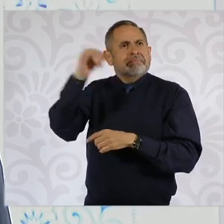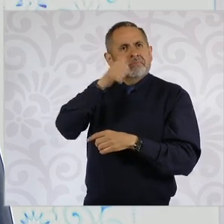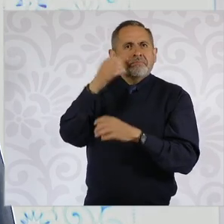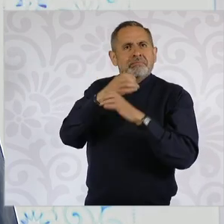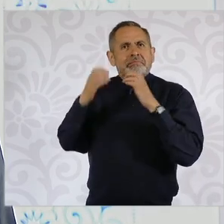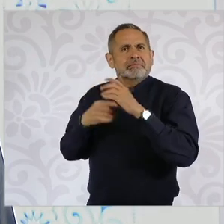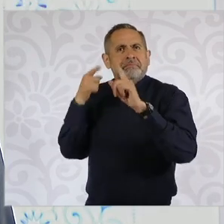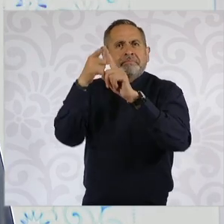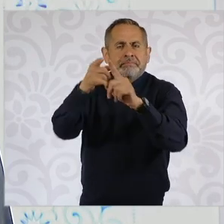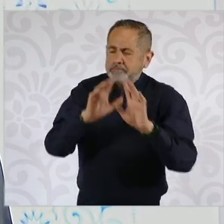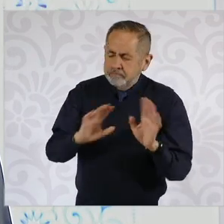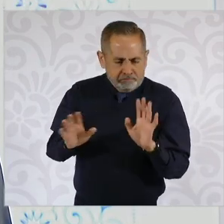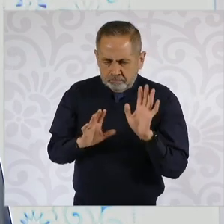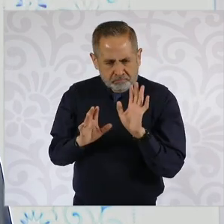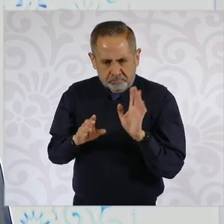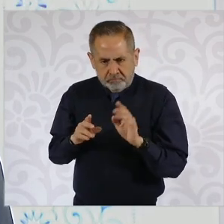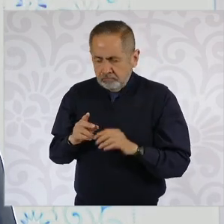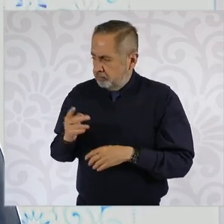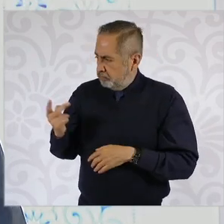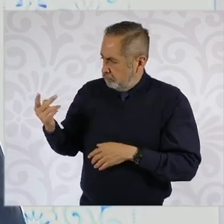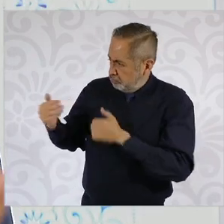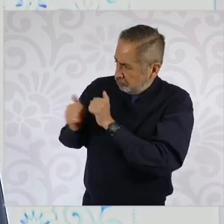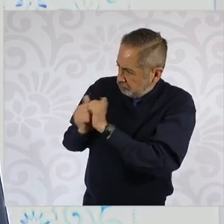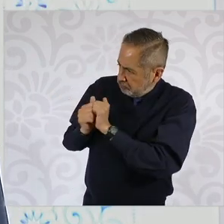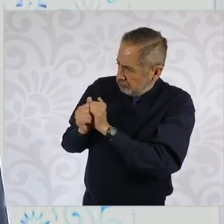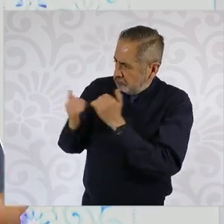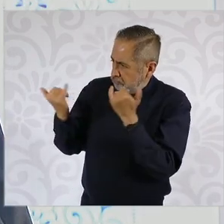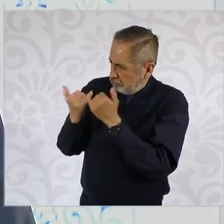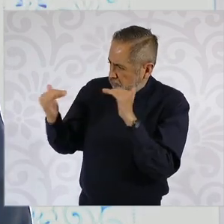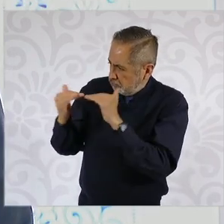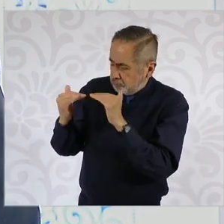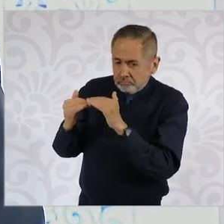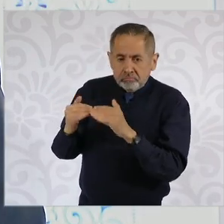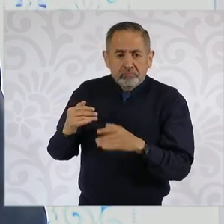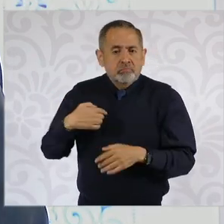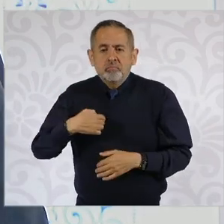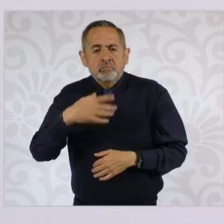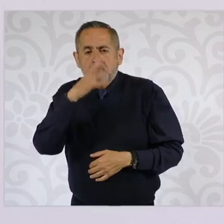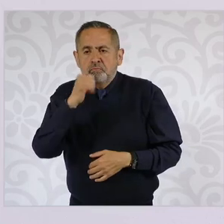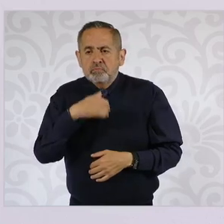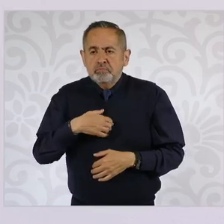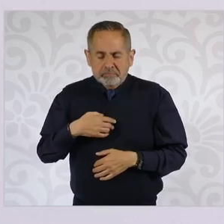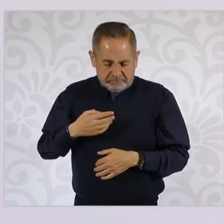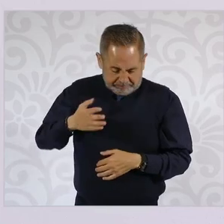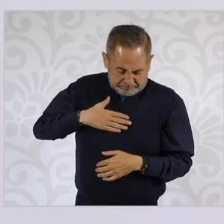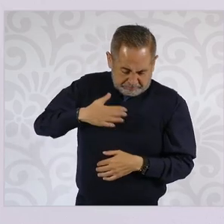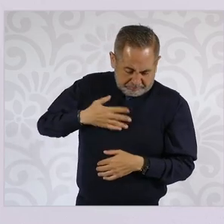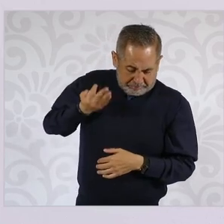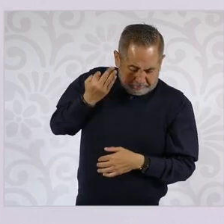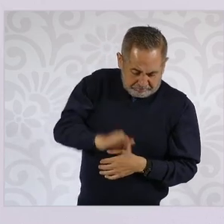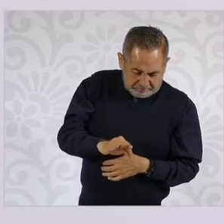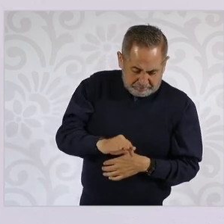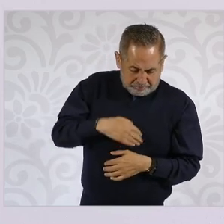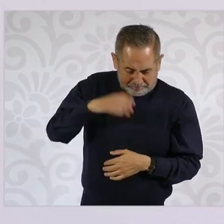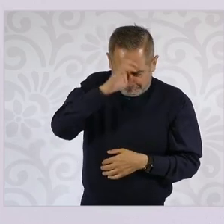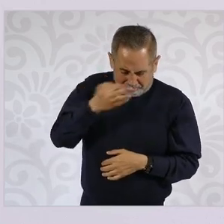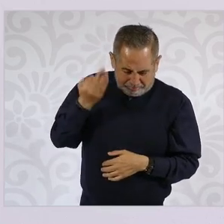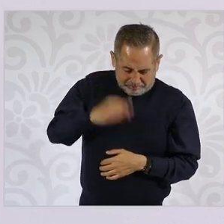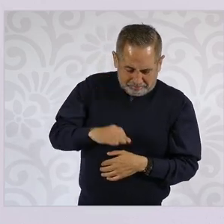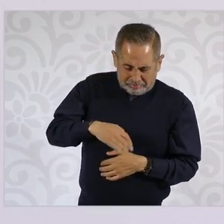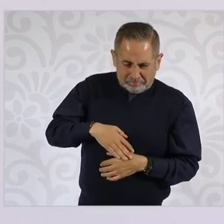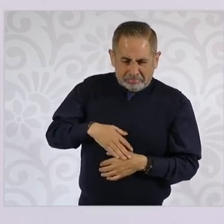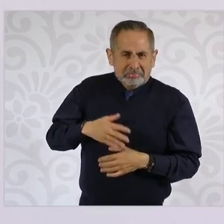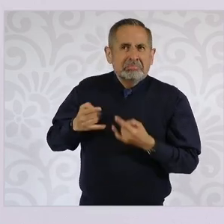el voto popular y estaríamos traicionándonos a nosotros mismos, a nuestra conciencia, a